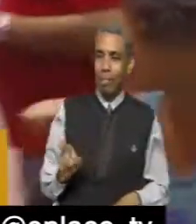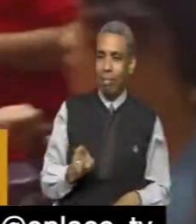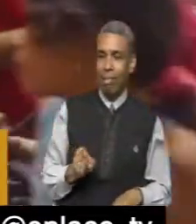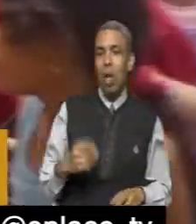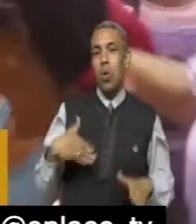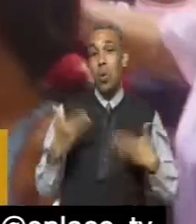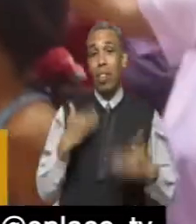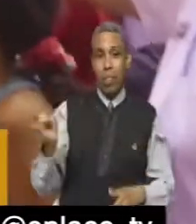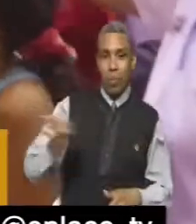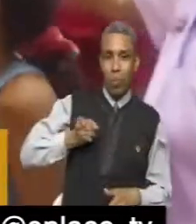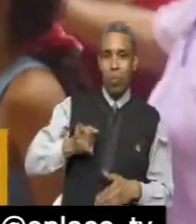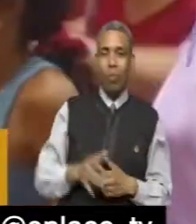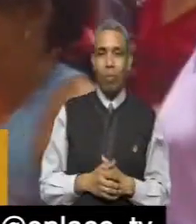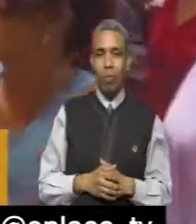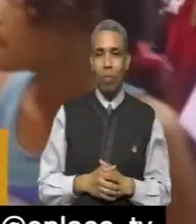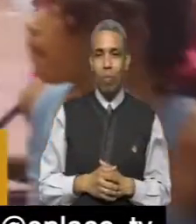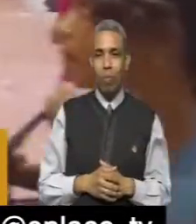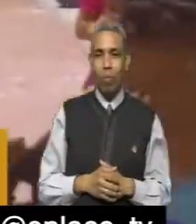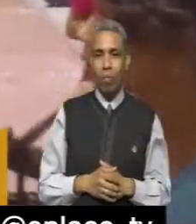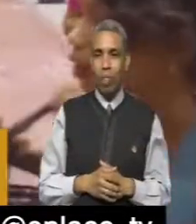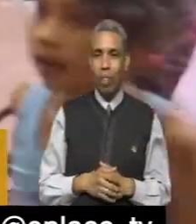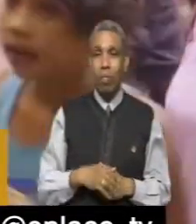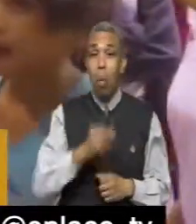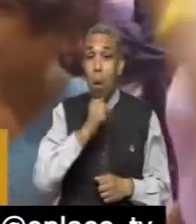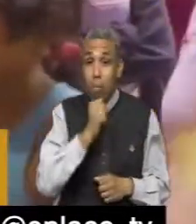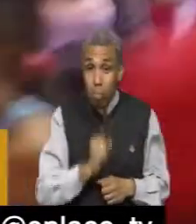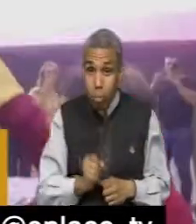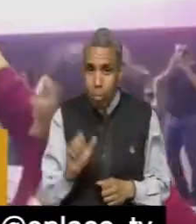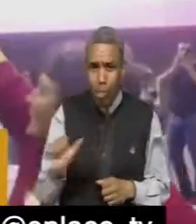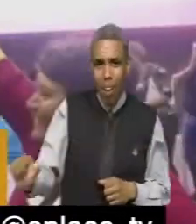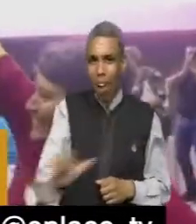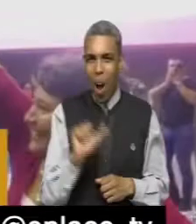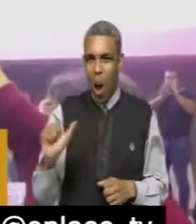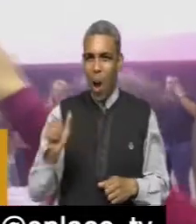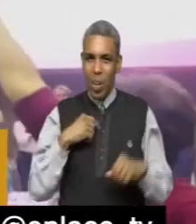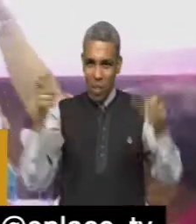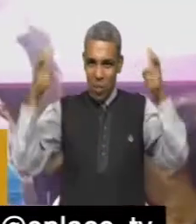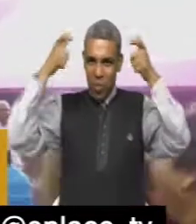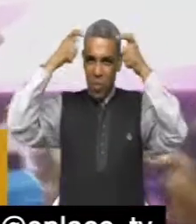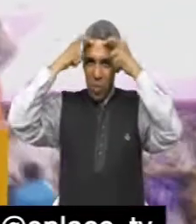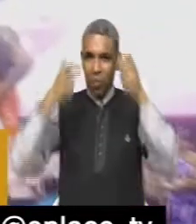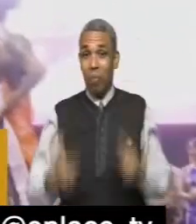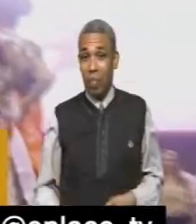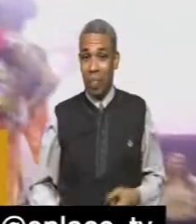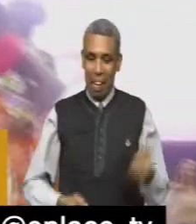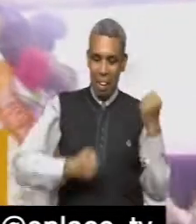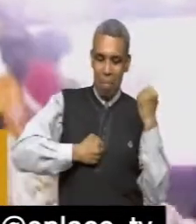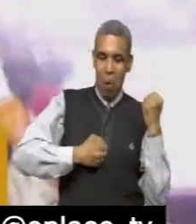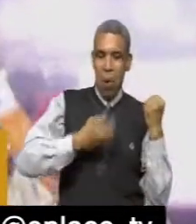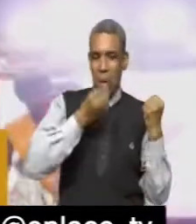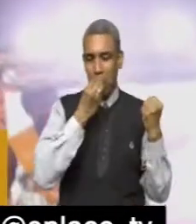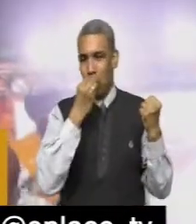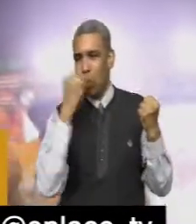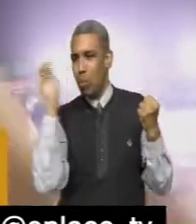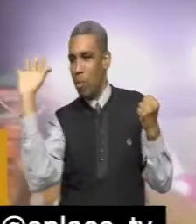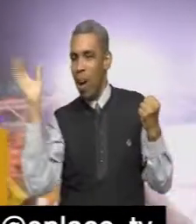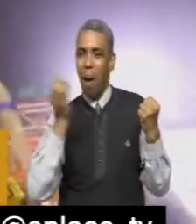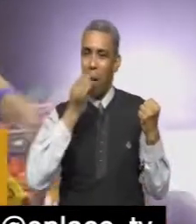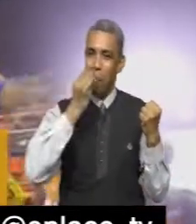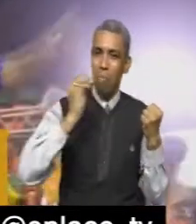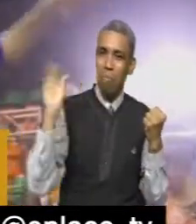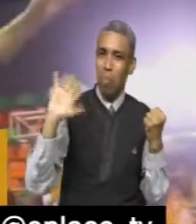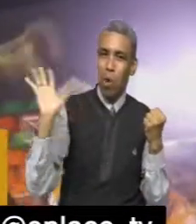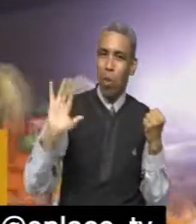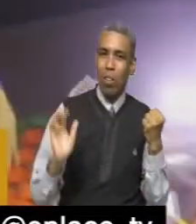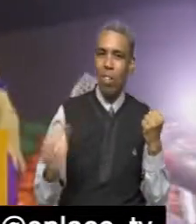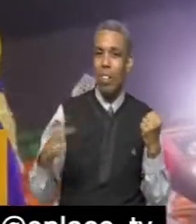Las abuelitas, en representación de cada una de las asociaciones del adulto mayor, mostraron todo su potencial artístico para quedar como la